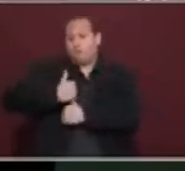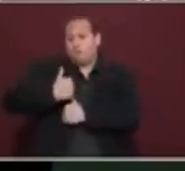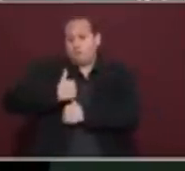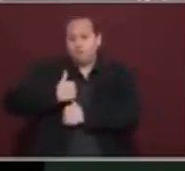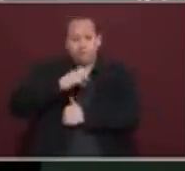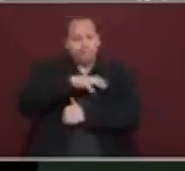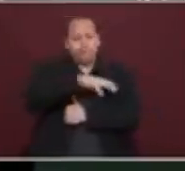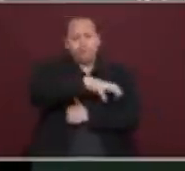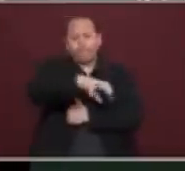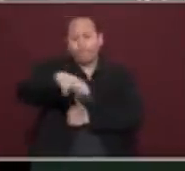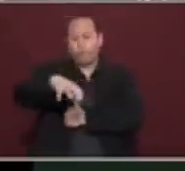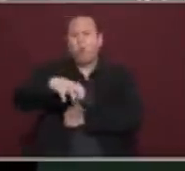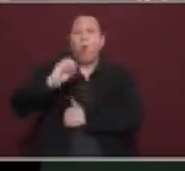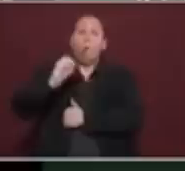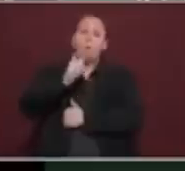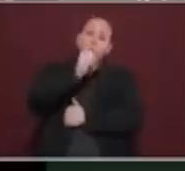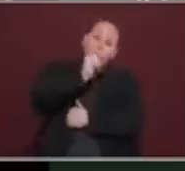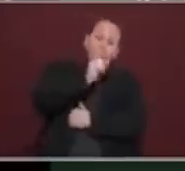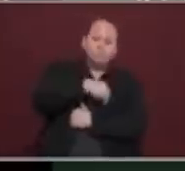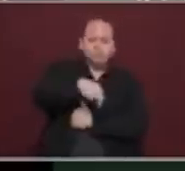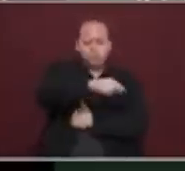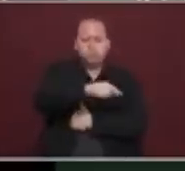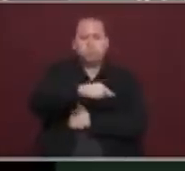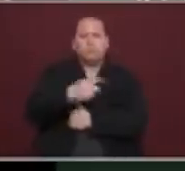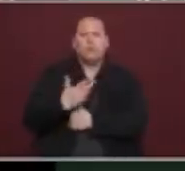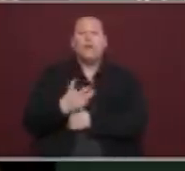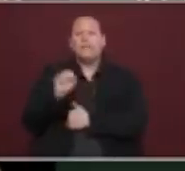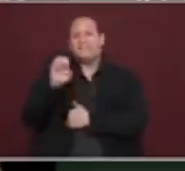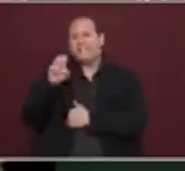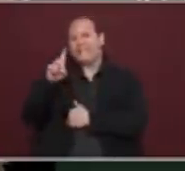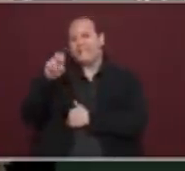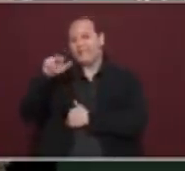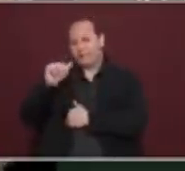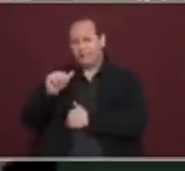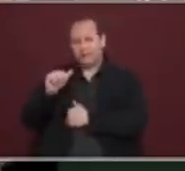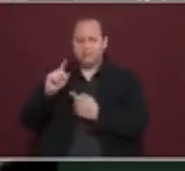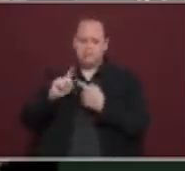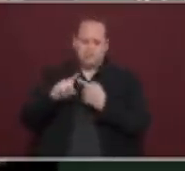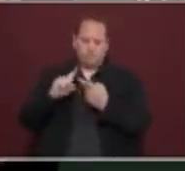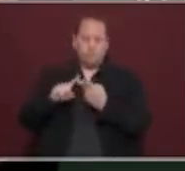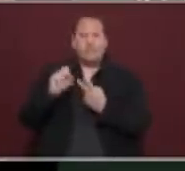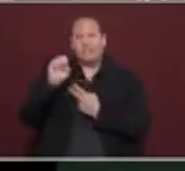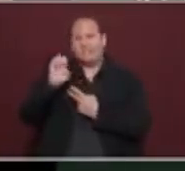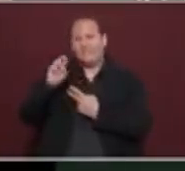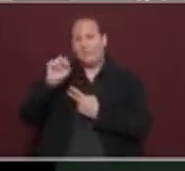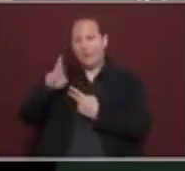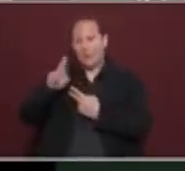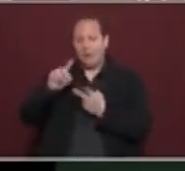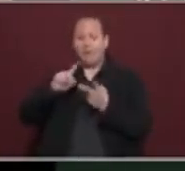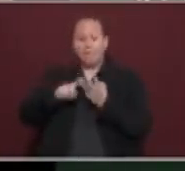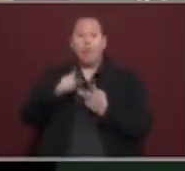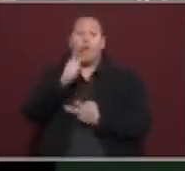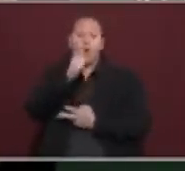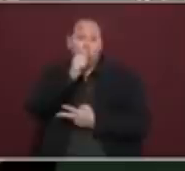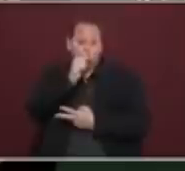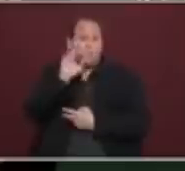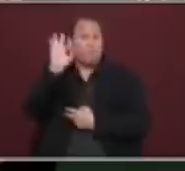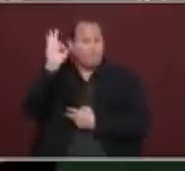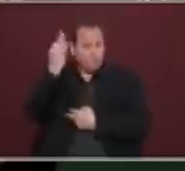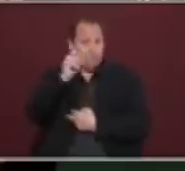desplegados en el área por parte de sedena por parte de ese mar por parte de la policía federal